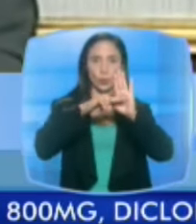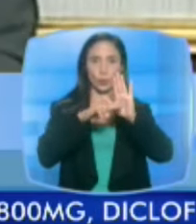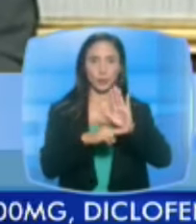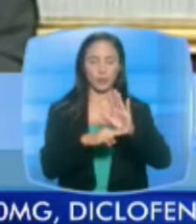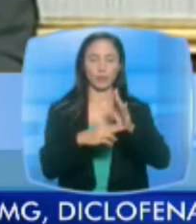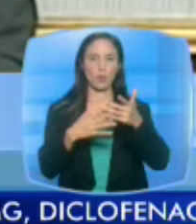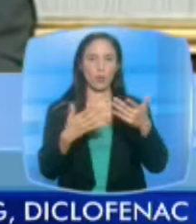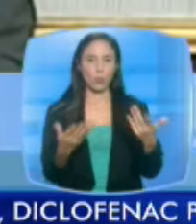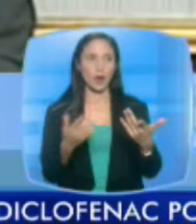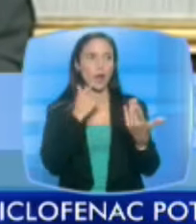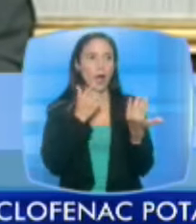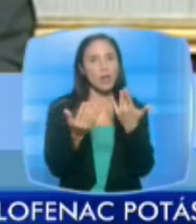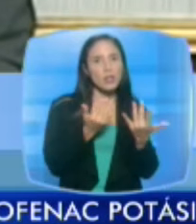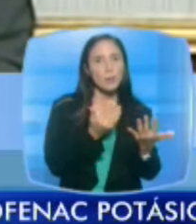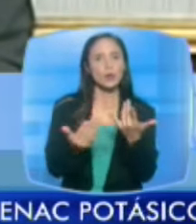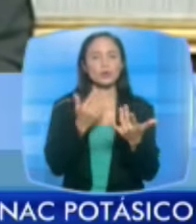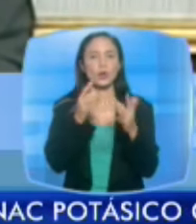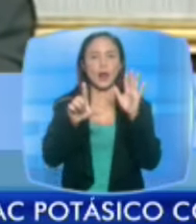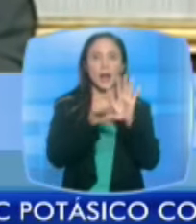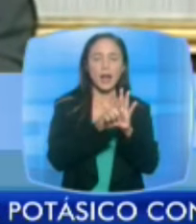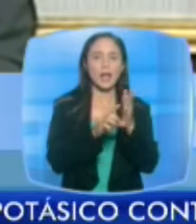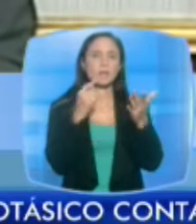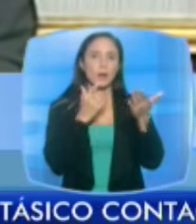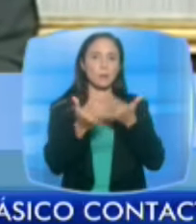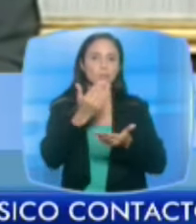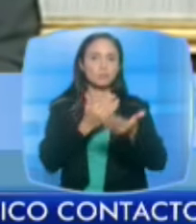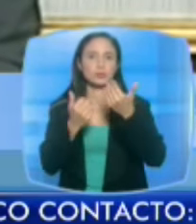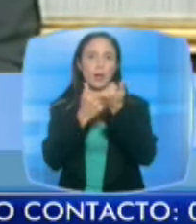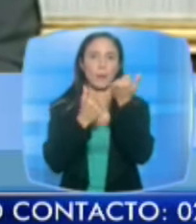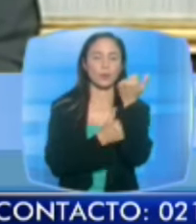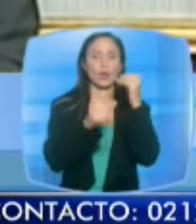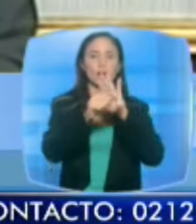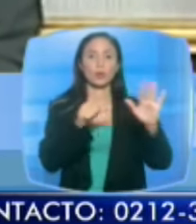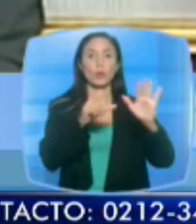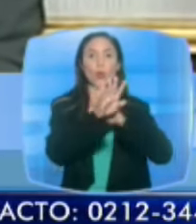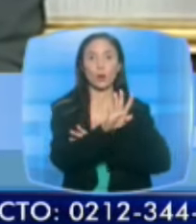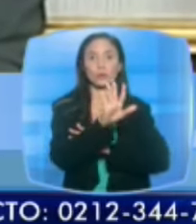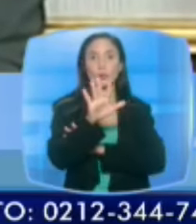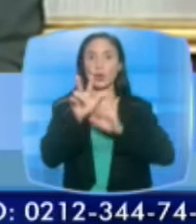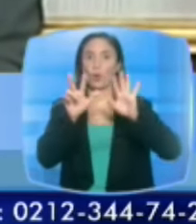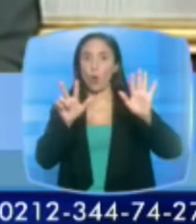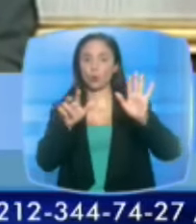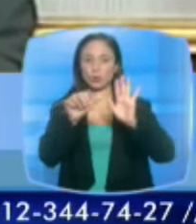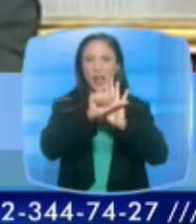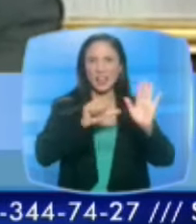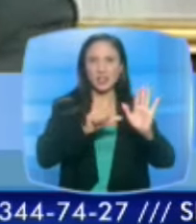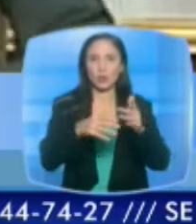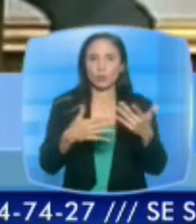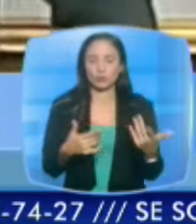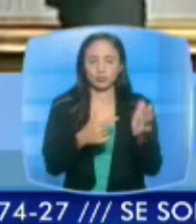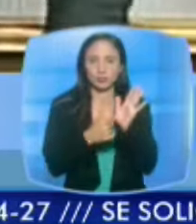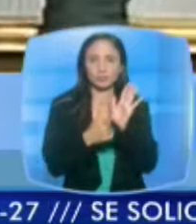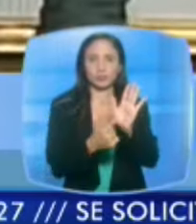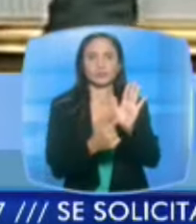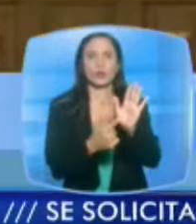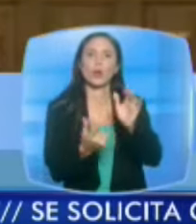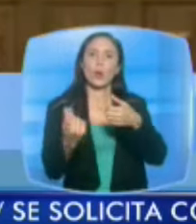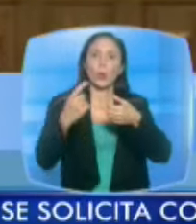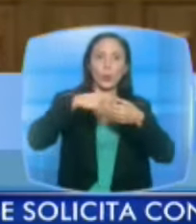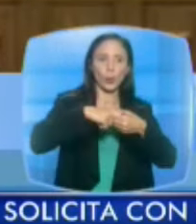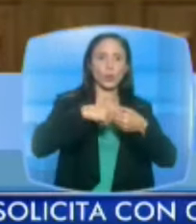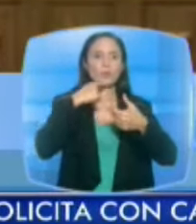las disposiciones fundamentales de la ley, así como los artículos 4, 5 y 8, que señalan lo írrito del